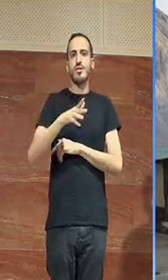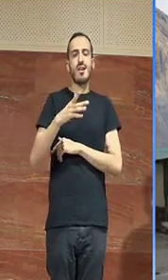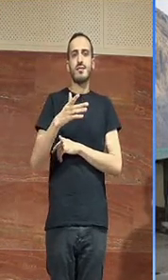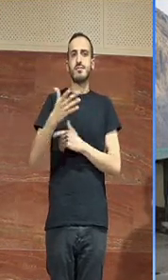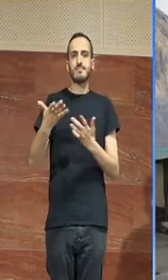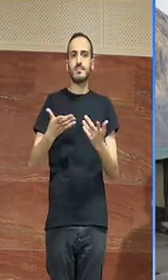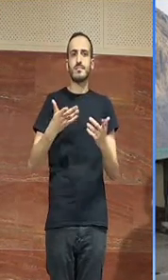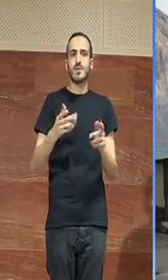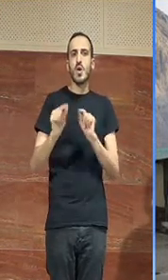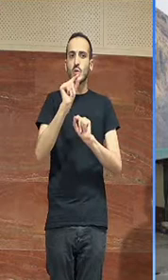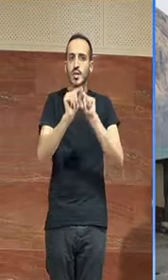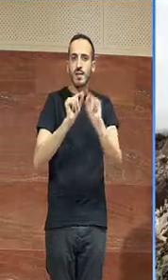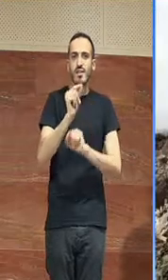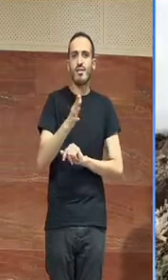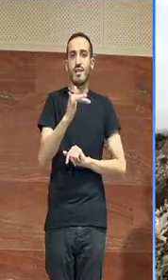de las personas,